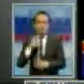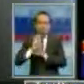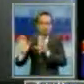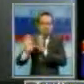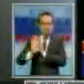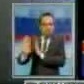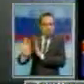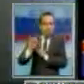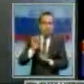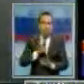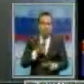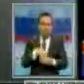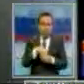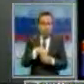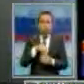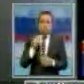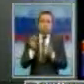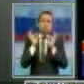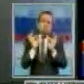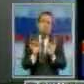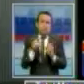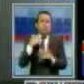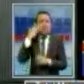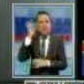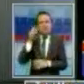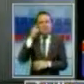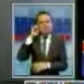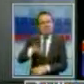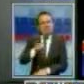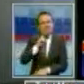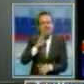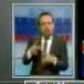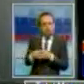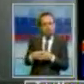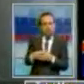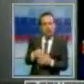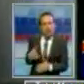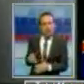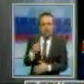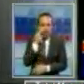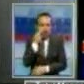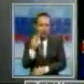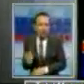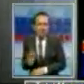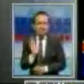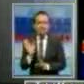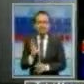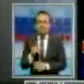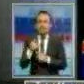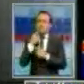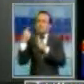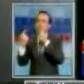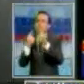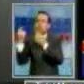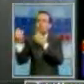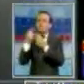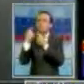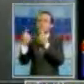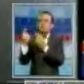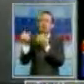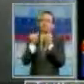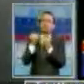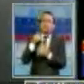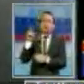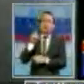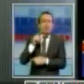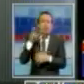los dos pies, que esté dentro del gobierno me encanta, porque creo que es mucho mejor saber quiénes están al lado. Ahora, si tiene que estar reportándole a otros países. Que son experiencias